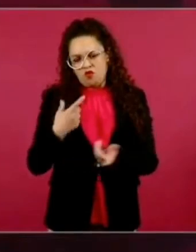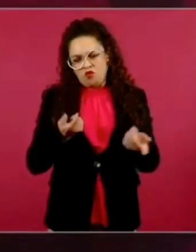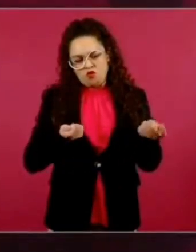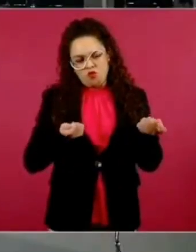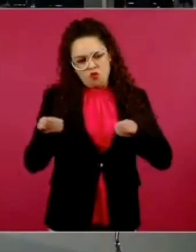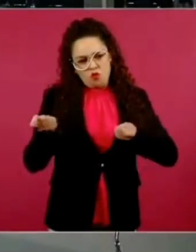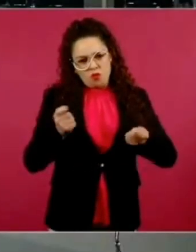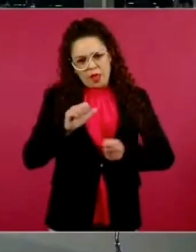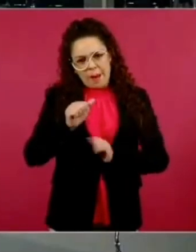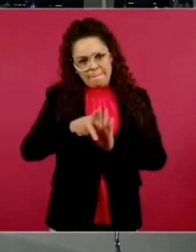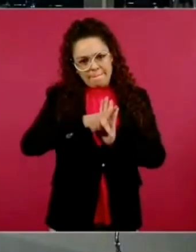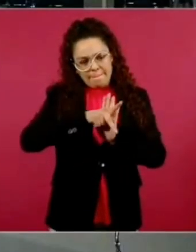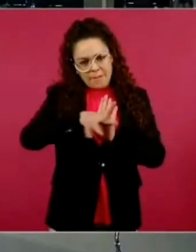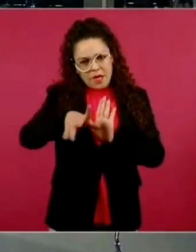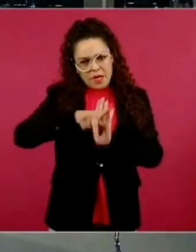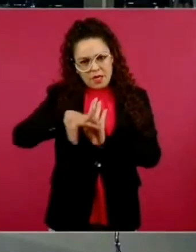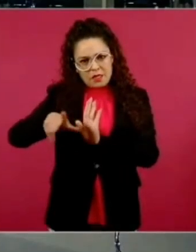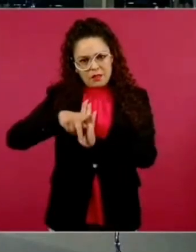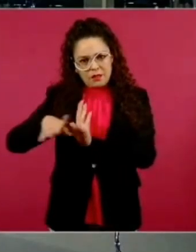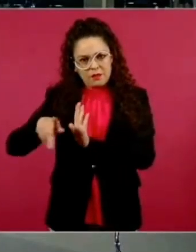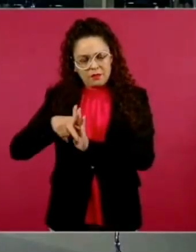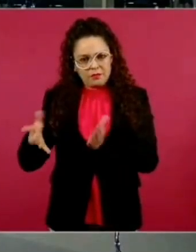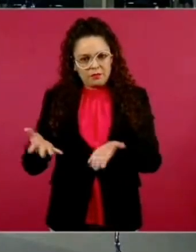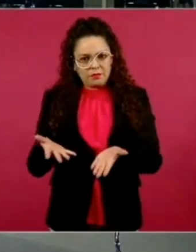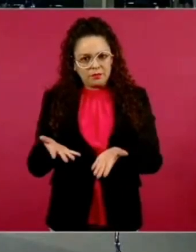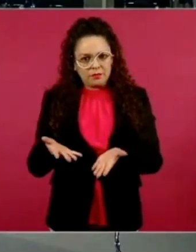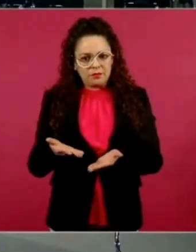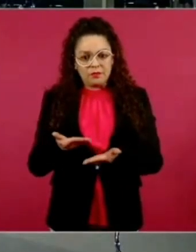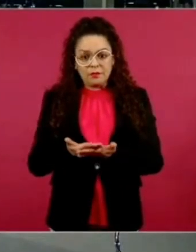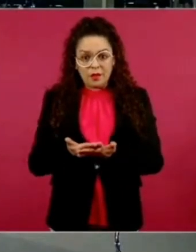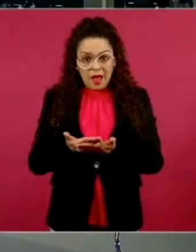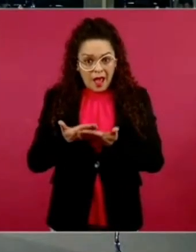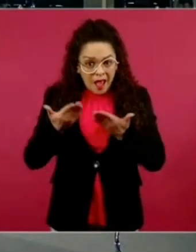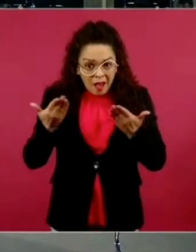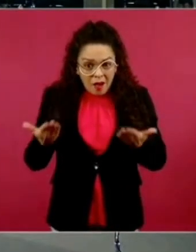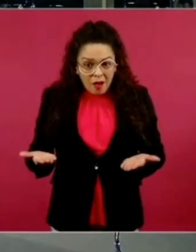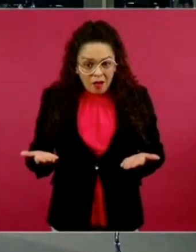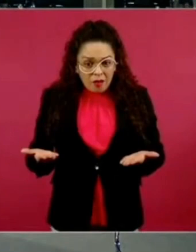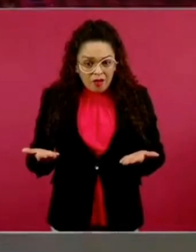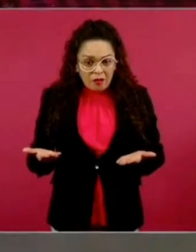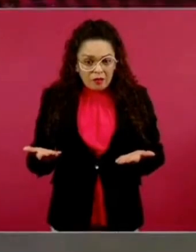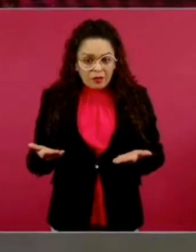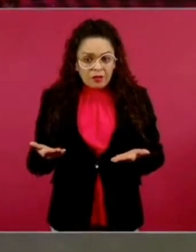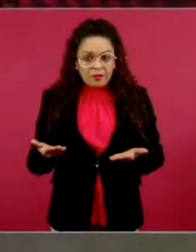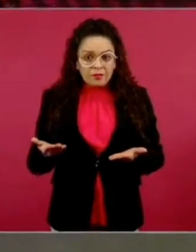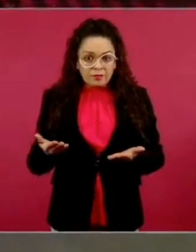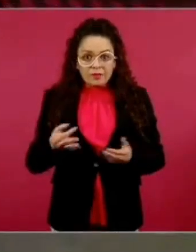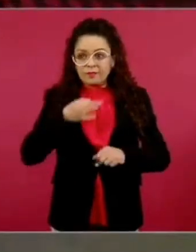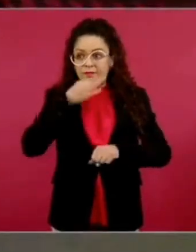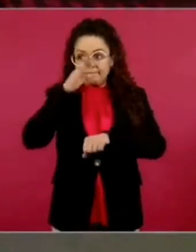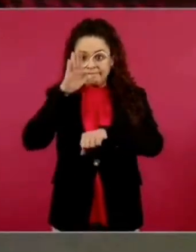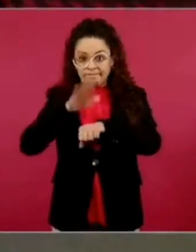boletines. Ahora ni siquiera hace falta que les manden boletines.